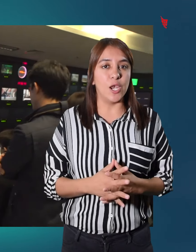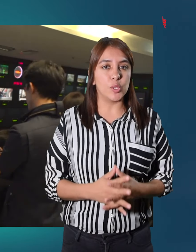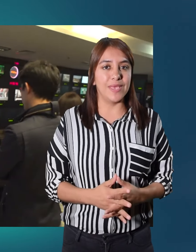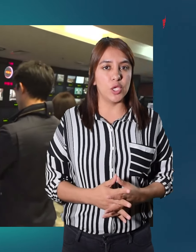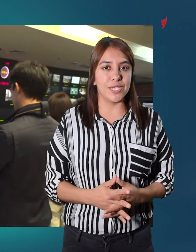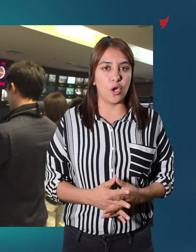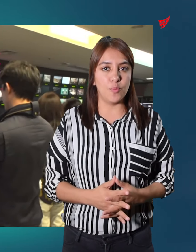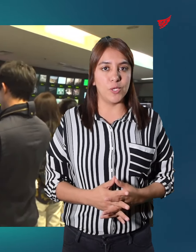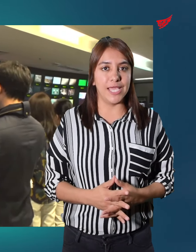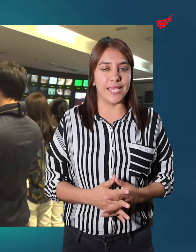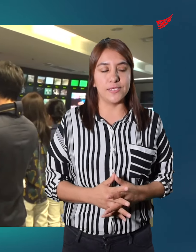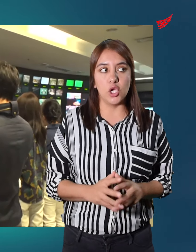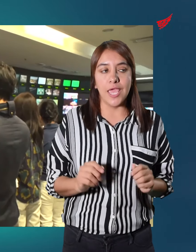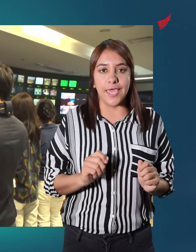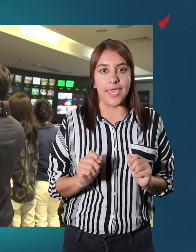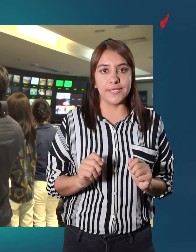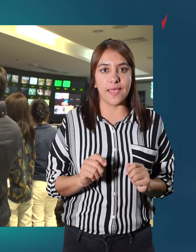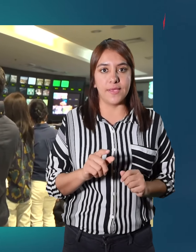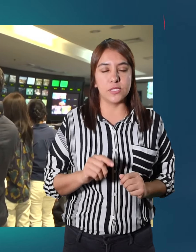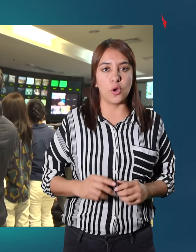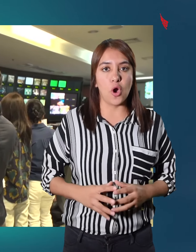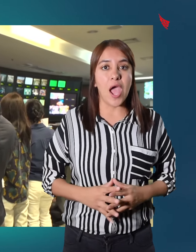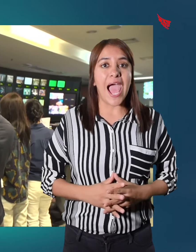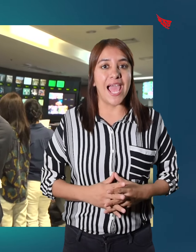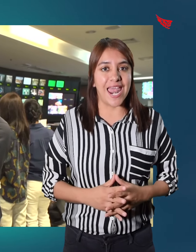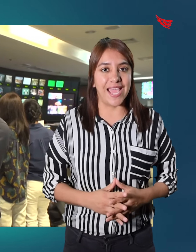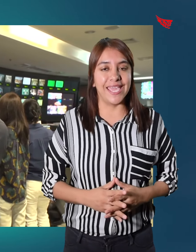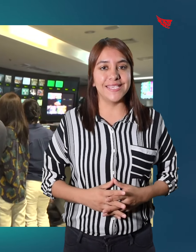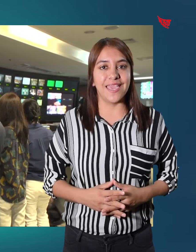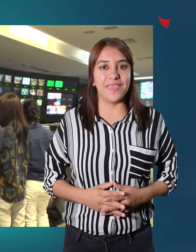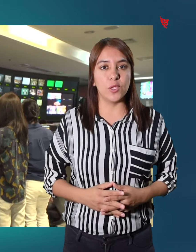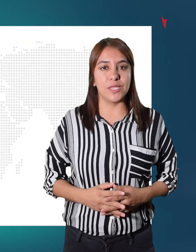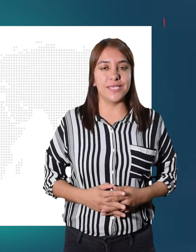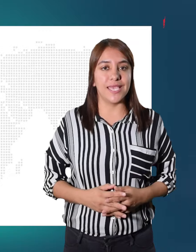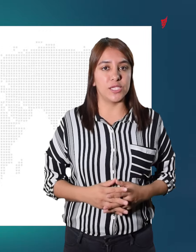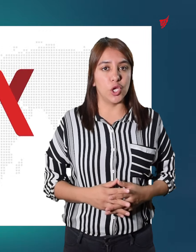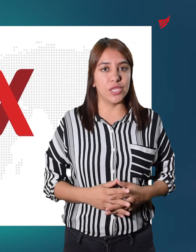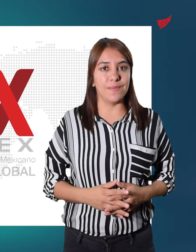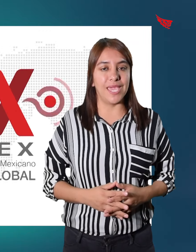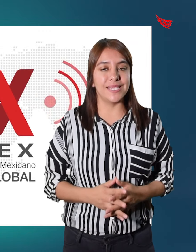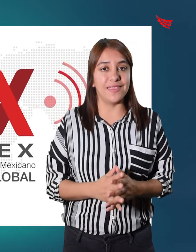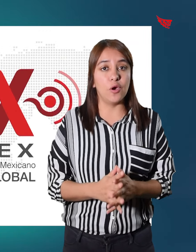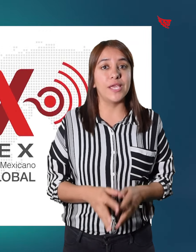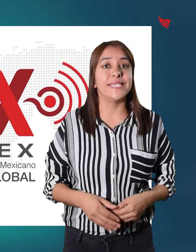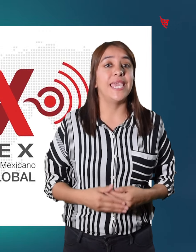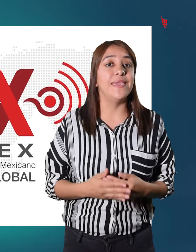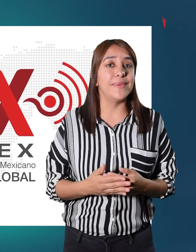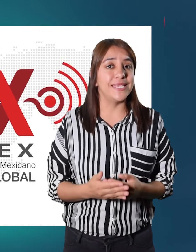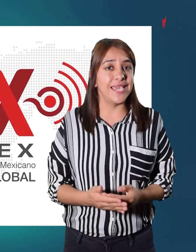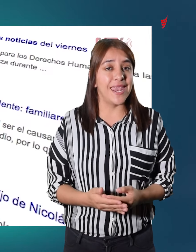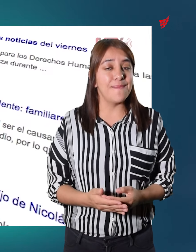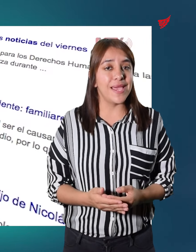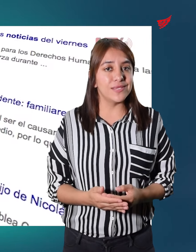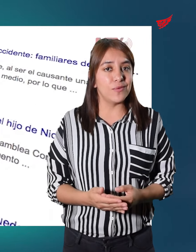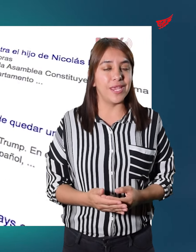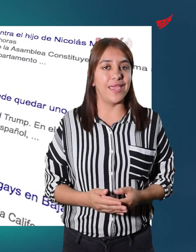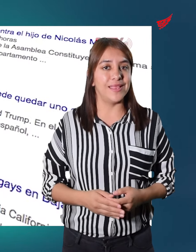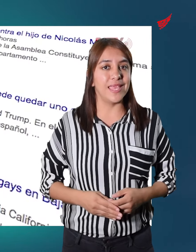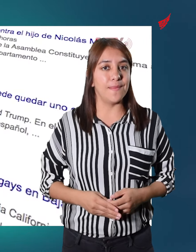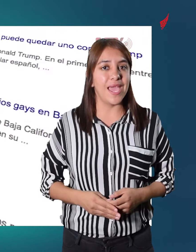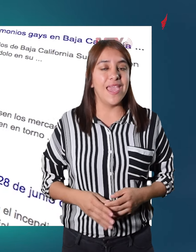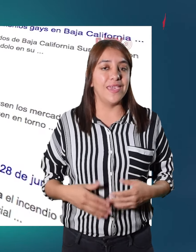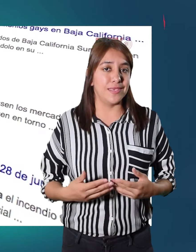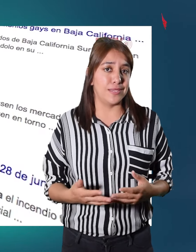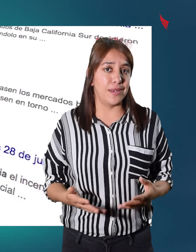presupuestal a los medios de comunicación, que esta vez tocó a la agencia de noticias Notimex, se dijo que se investigará más sobre